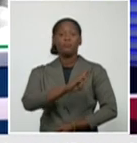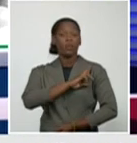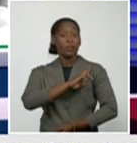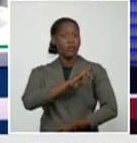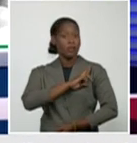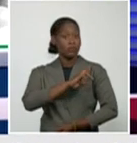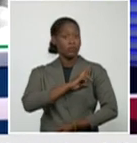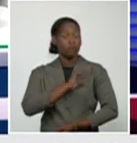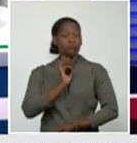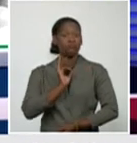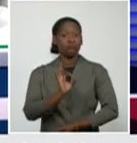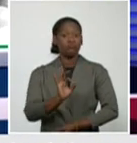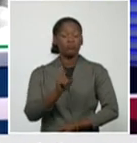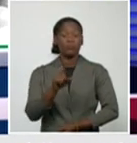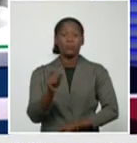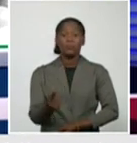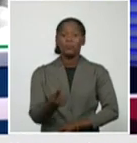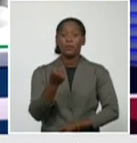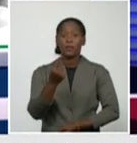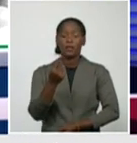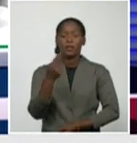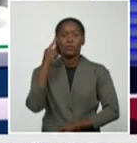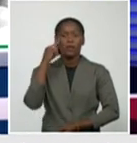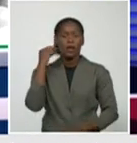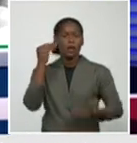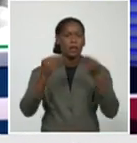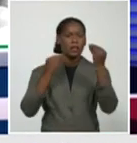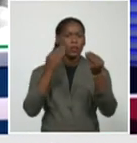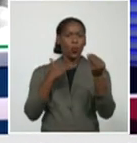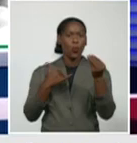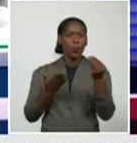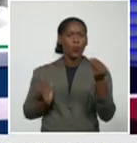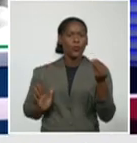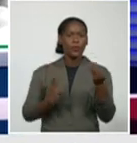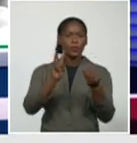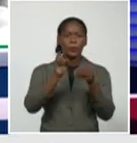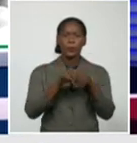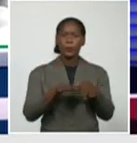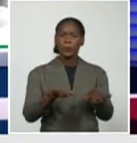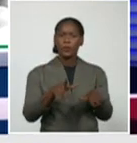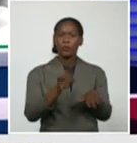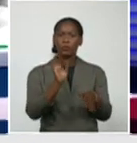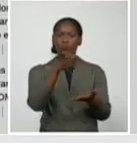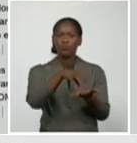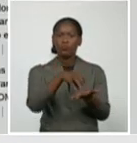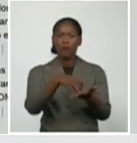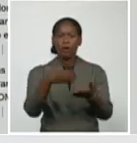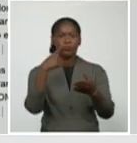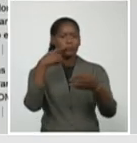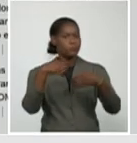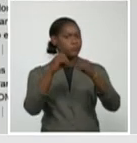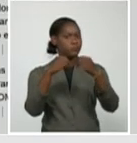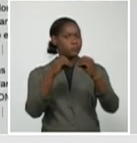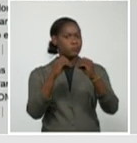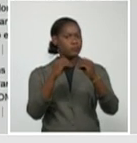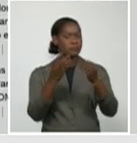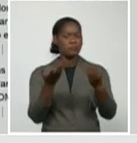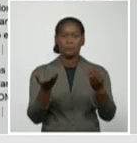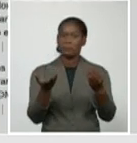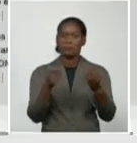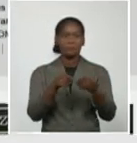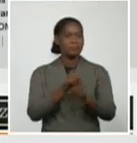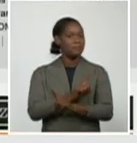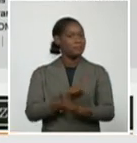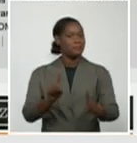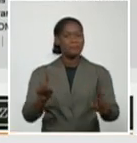había defendido justamente era el hallazgo del virus SARS-CoV-2 en un laboratorio. Pues no, la Organización Mundial de la Salud